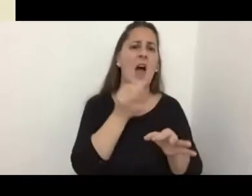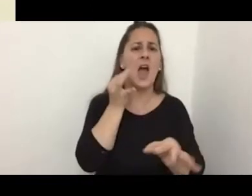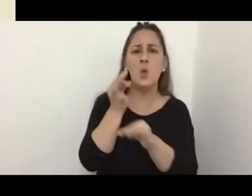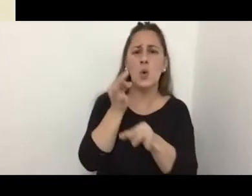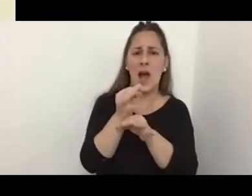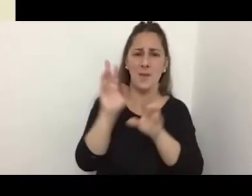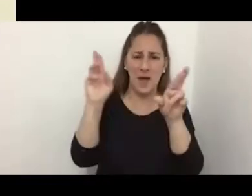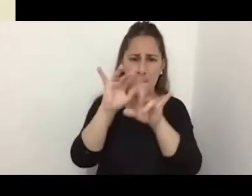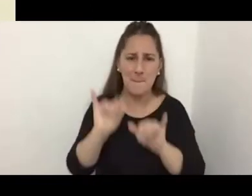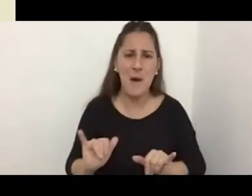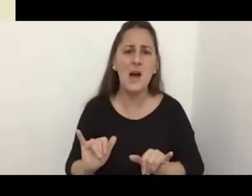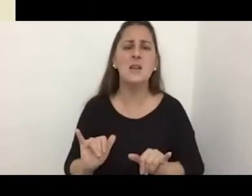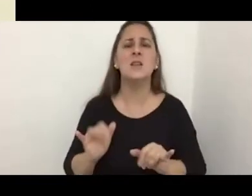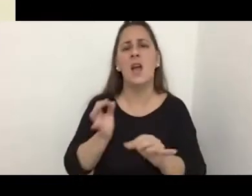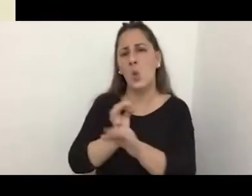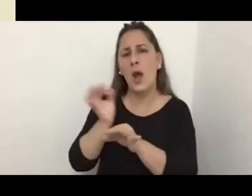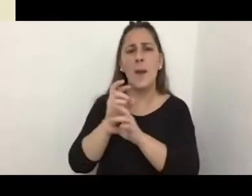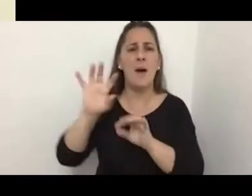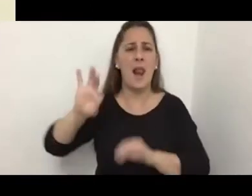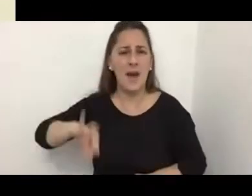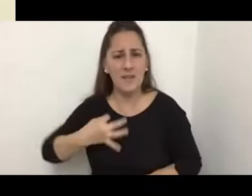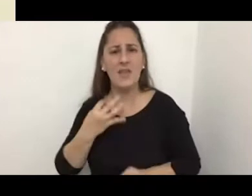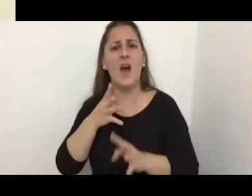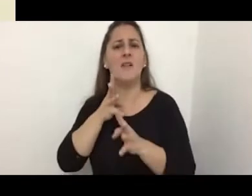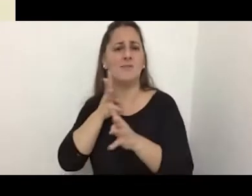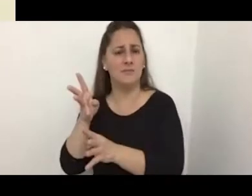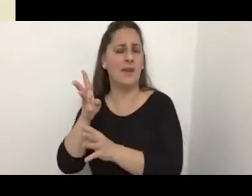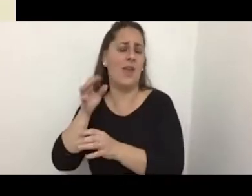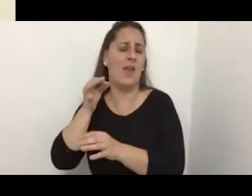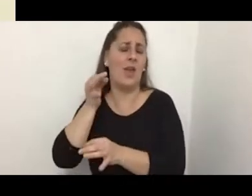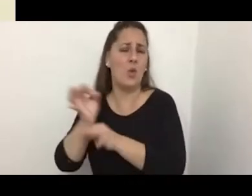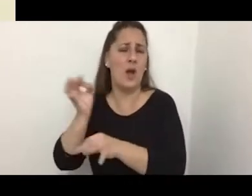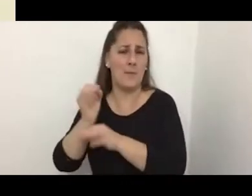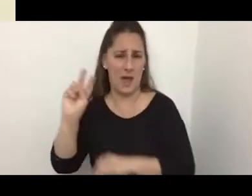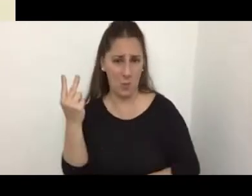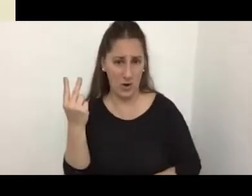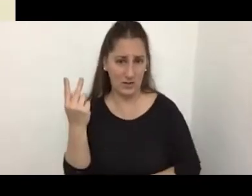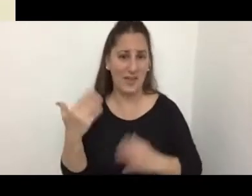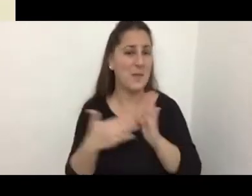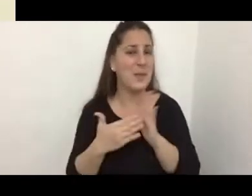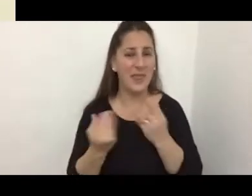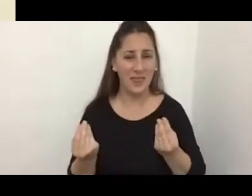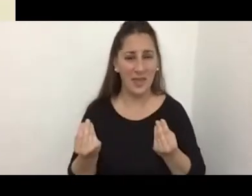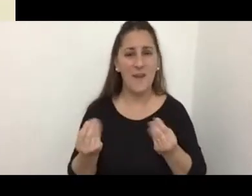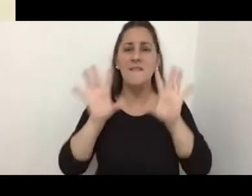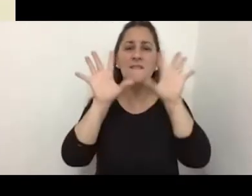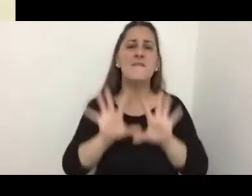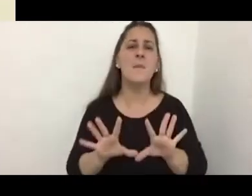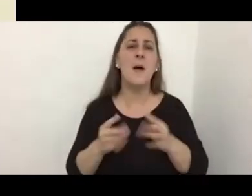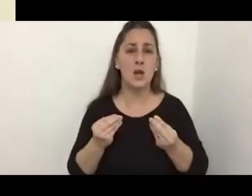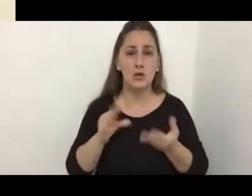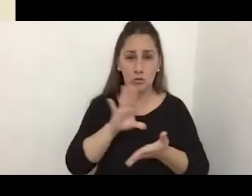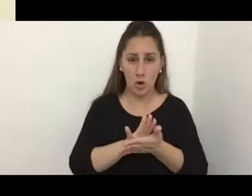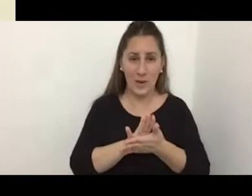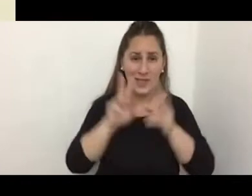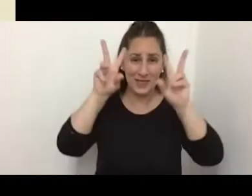podemos educar para la vida, podemos educar para la muerte. ¿Sobre qué nos vamos a formar? ¿Solo sobre cuestiones